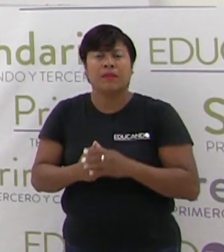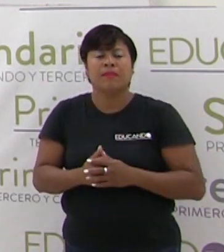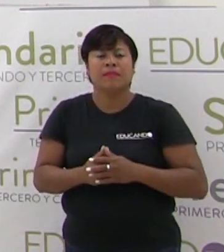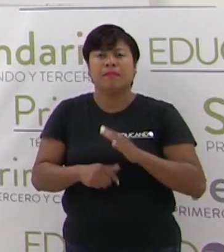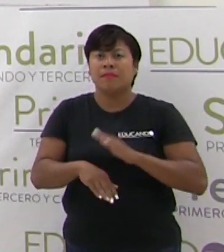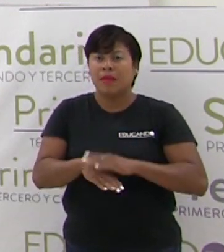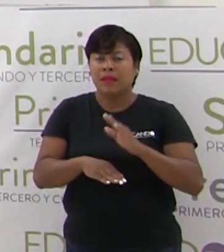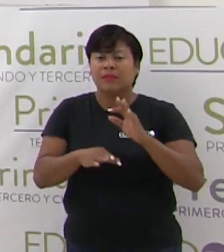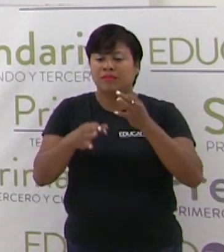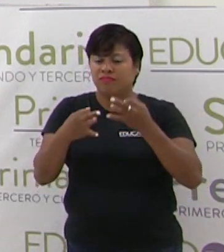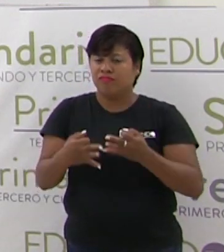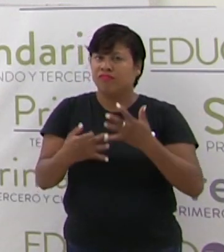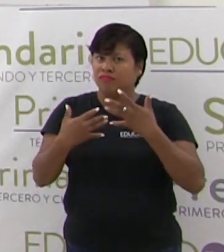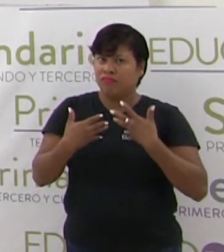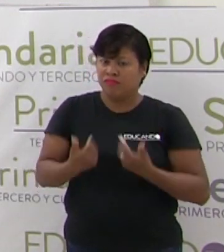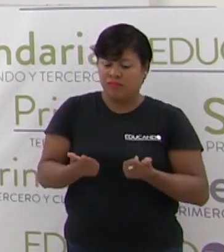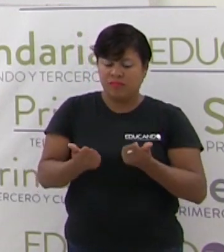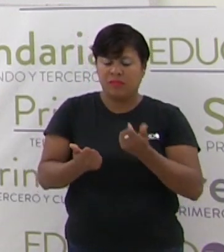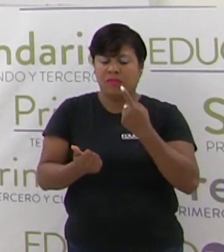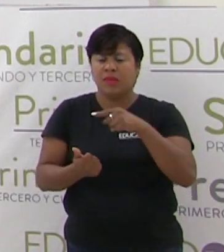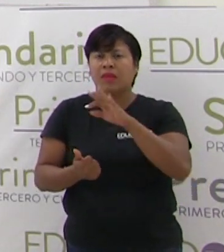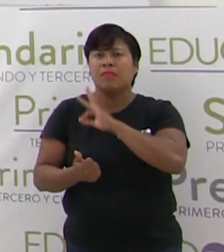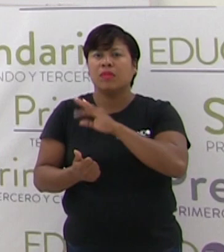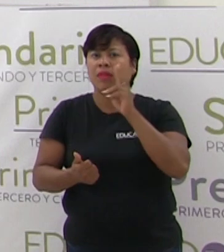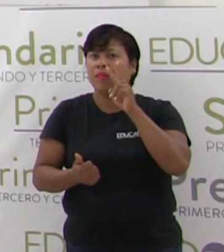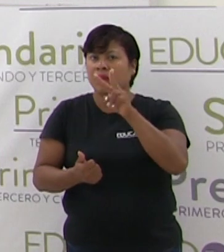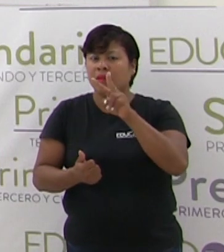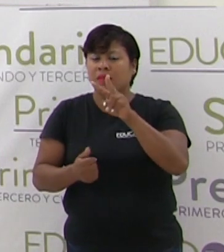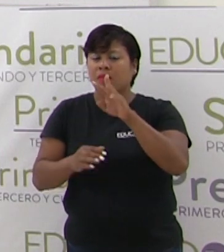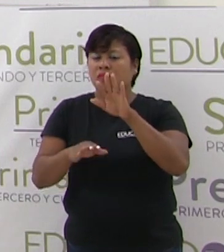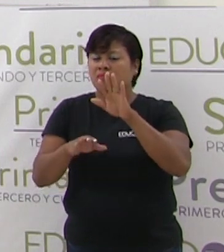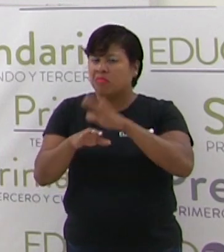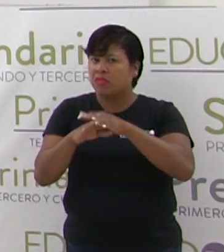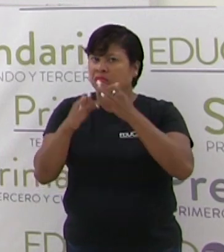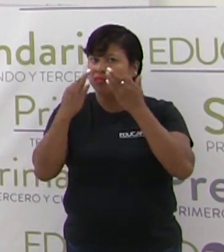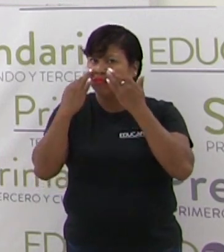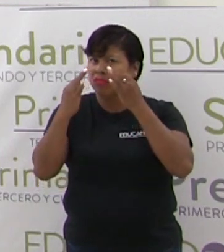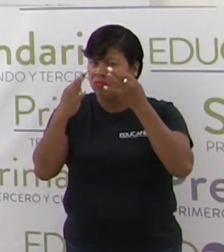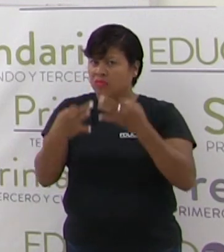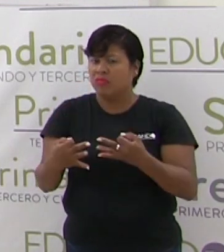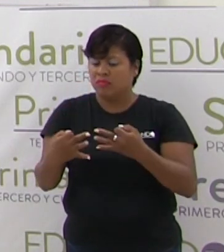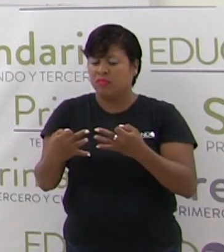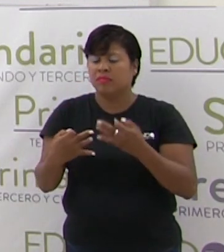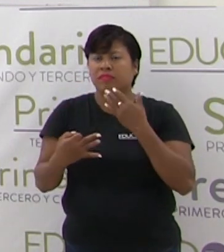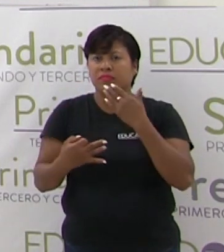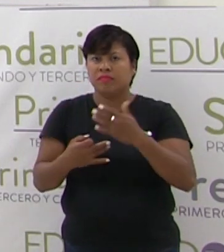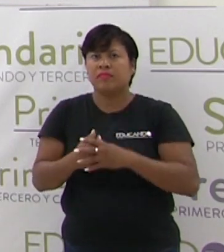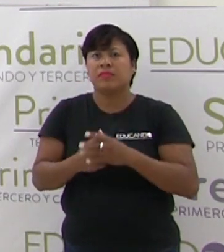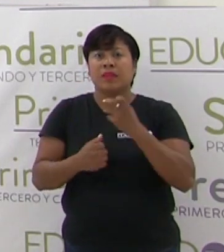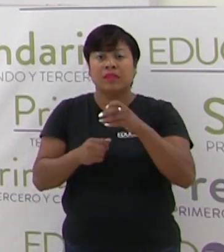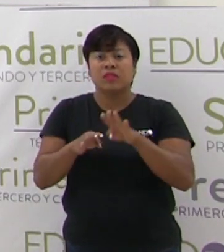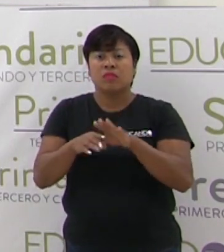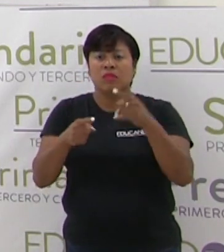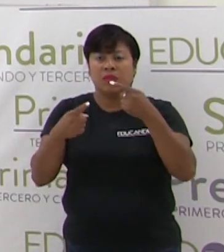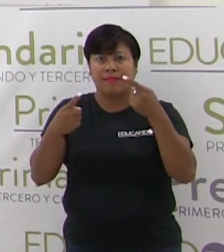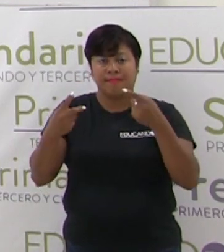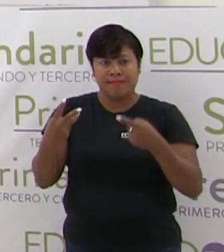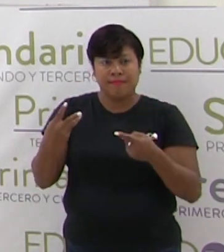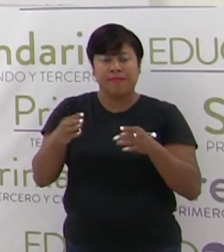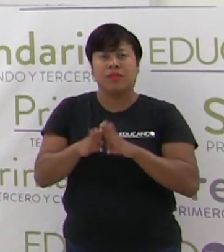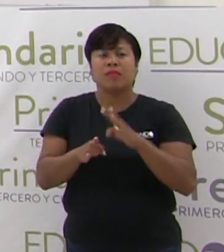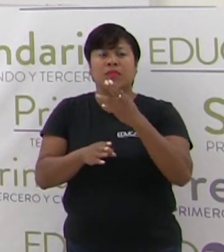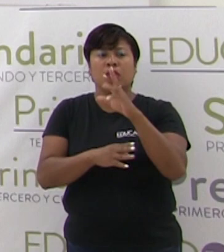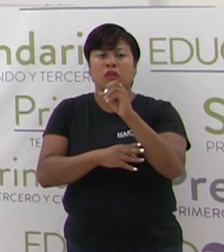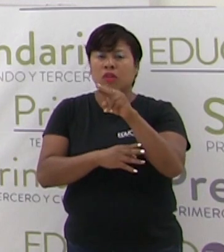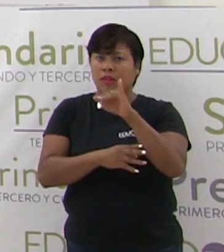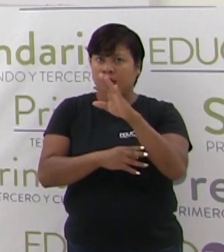lenguaje más coloquial para que se vea muy real. Muy bien, entonces estas son las características